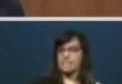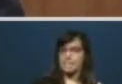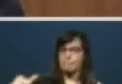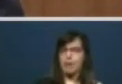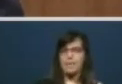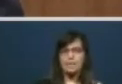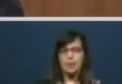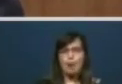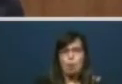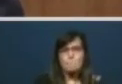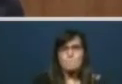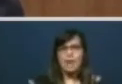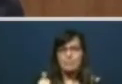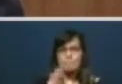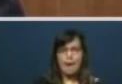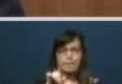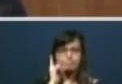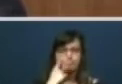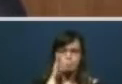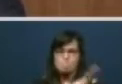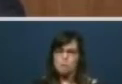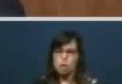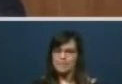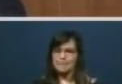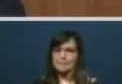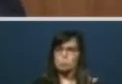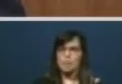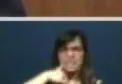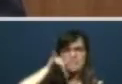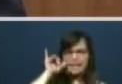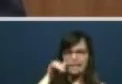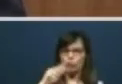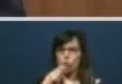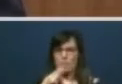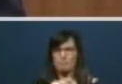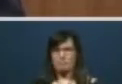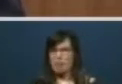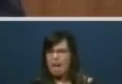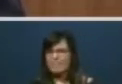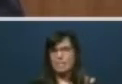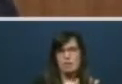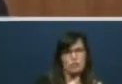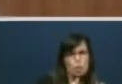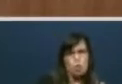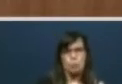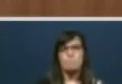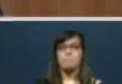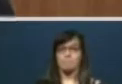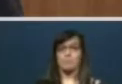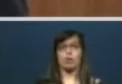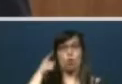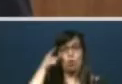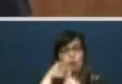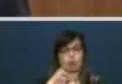para la detección de casos de menores que puedan presentar riesgos de desnutrición a tal fin